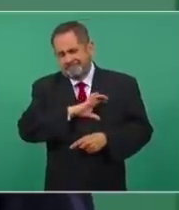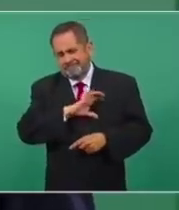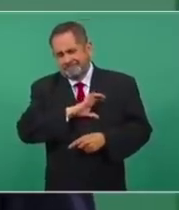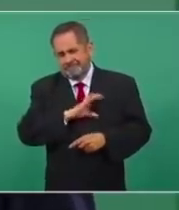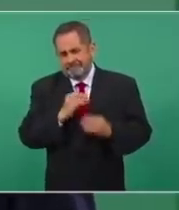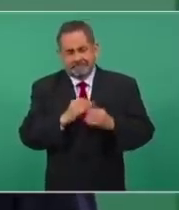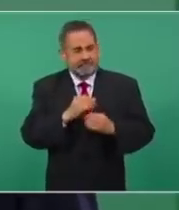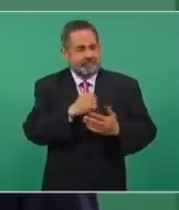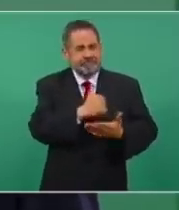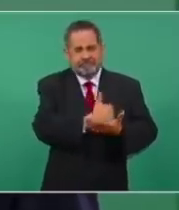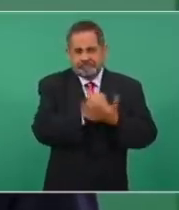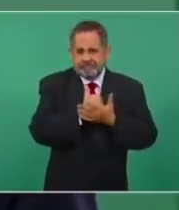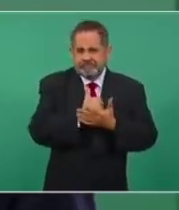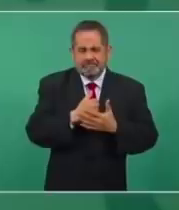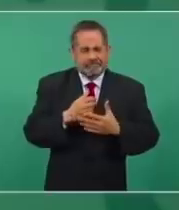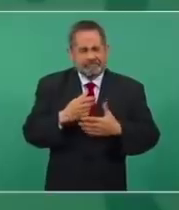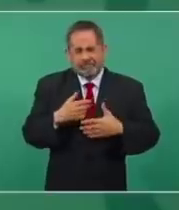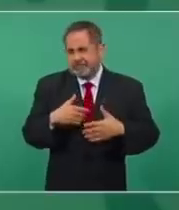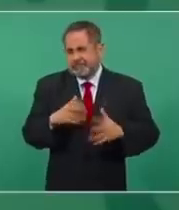Me ayuda.